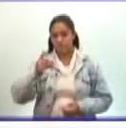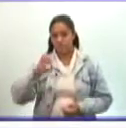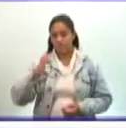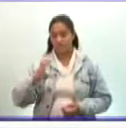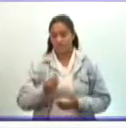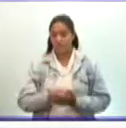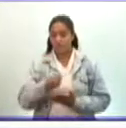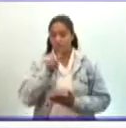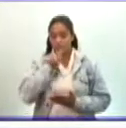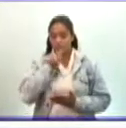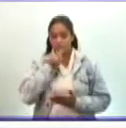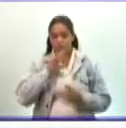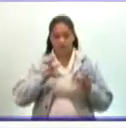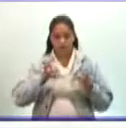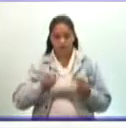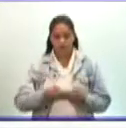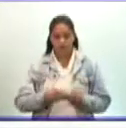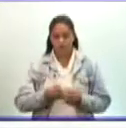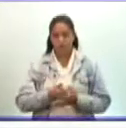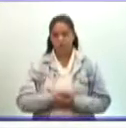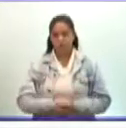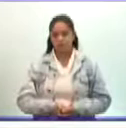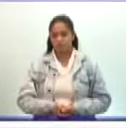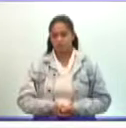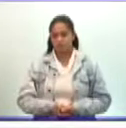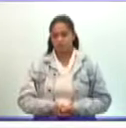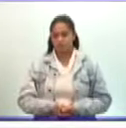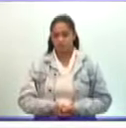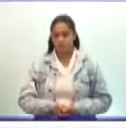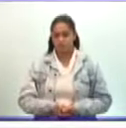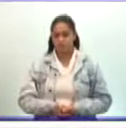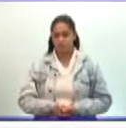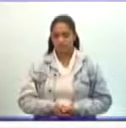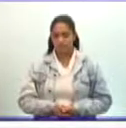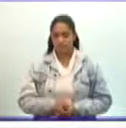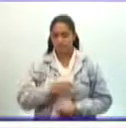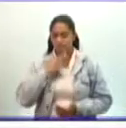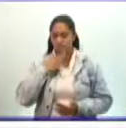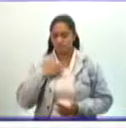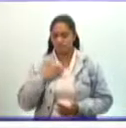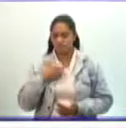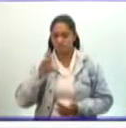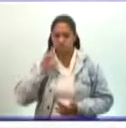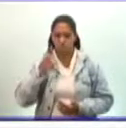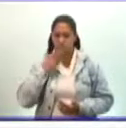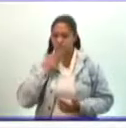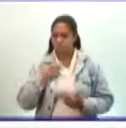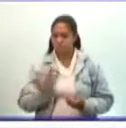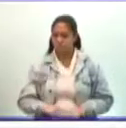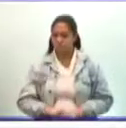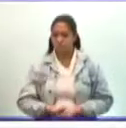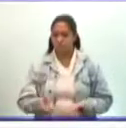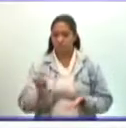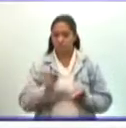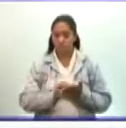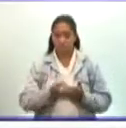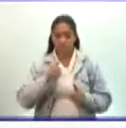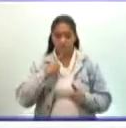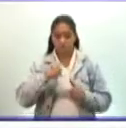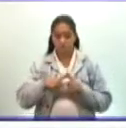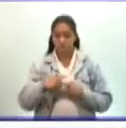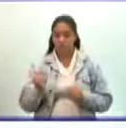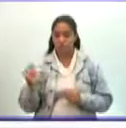Puedes entonces calcular, ¿cómo? ¿Que no recuerdas cómo? aplicando la suma y la resta